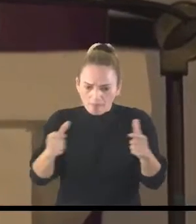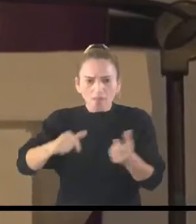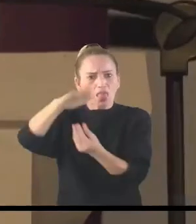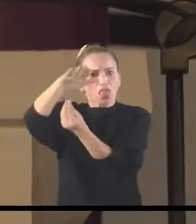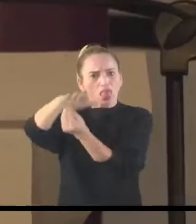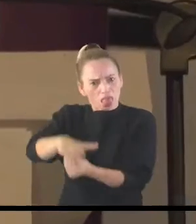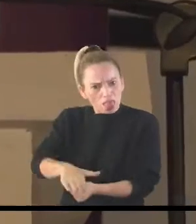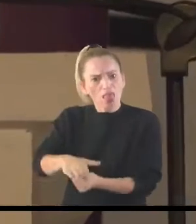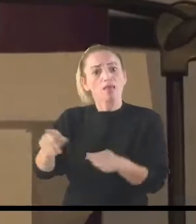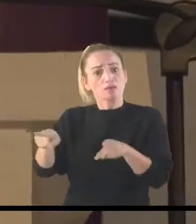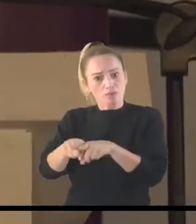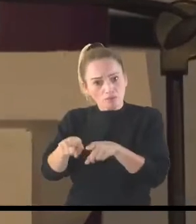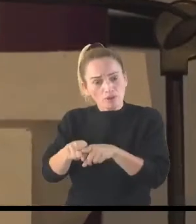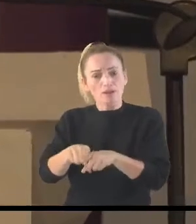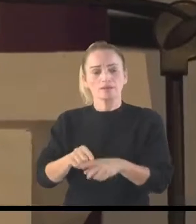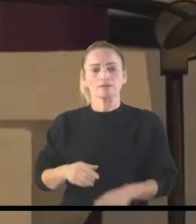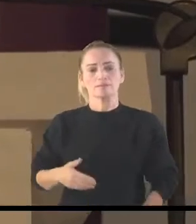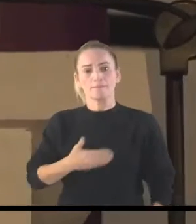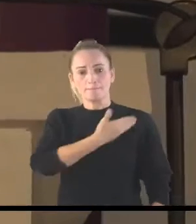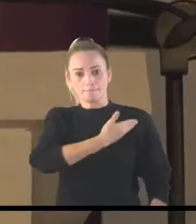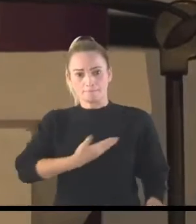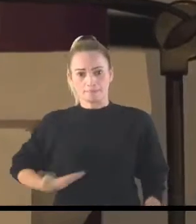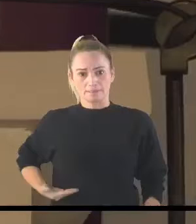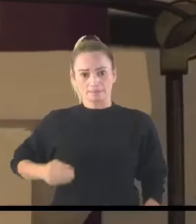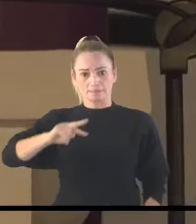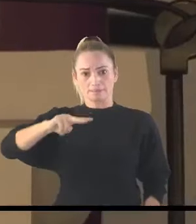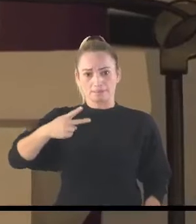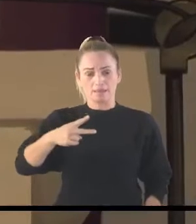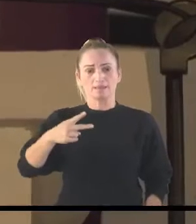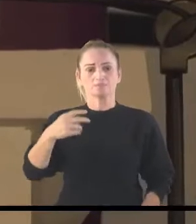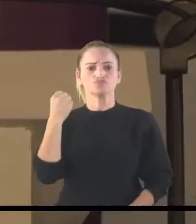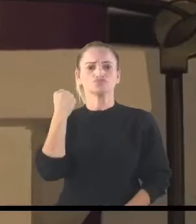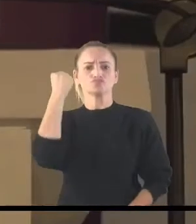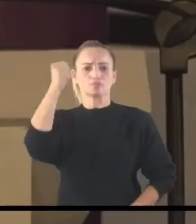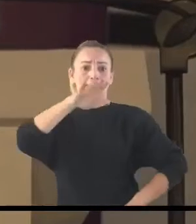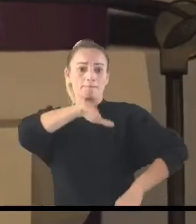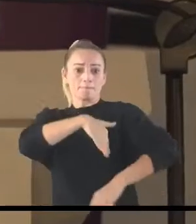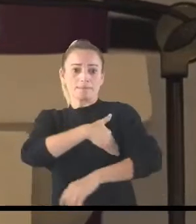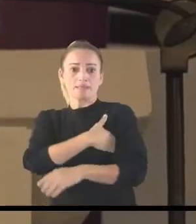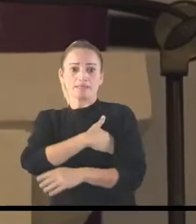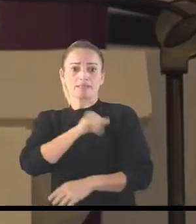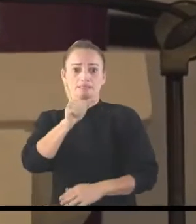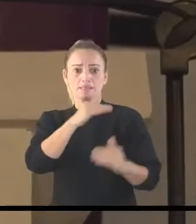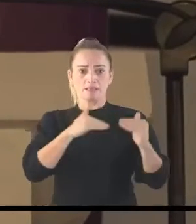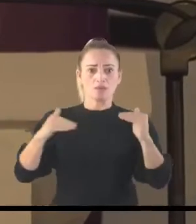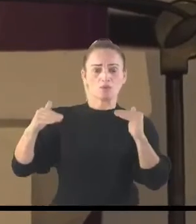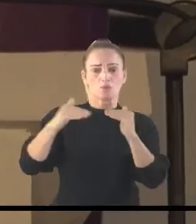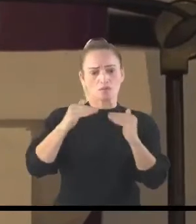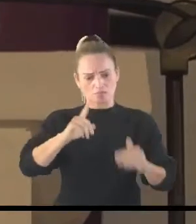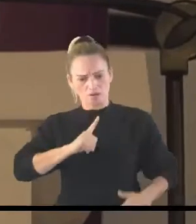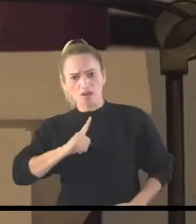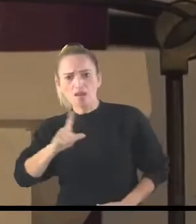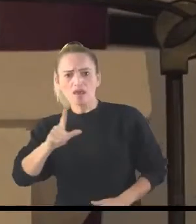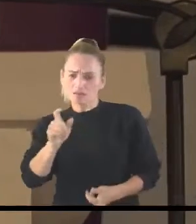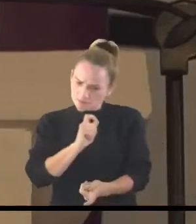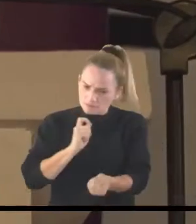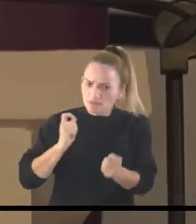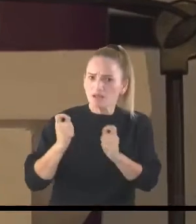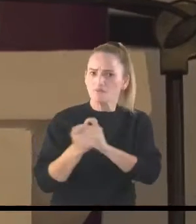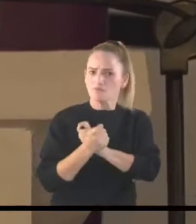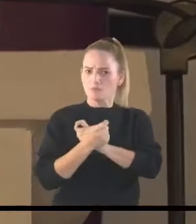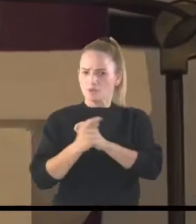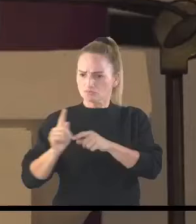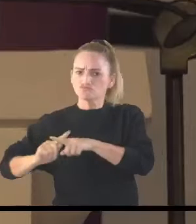más vulnerables. La vicepresidenta, quien además es nuestra ministra de Igualdad, ha liderado múltiples